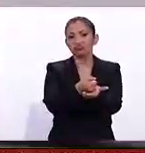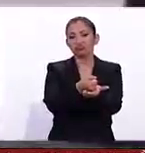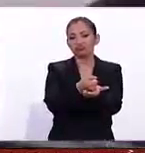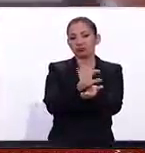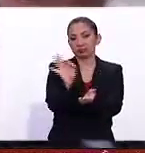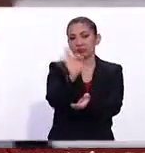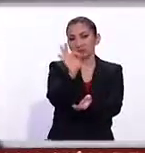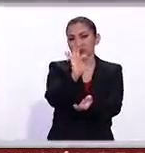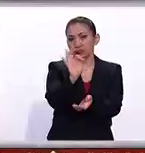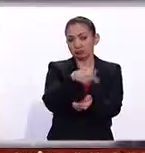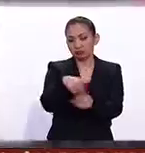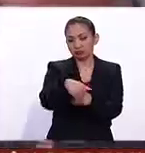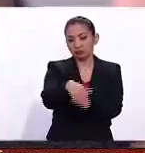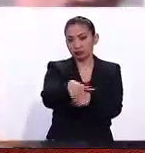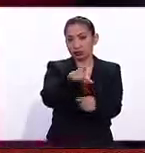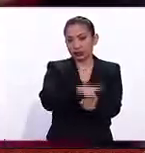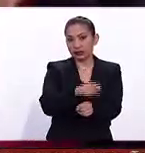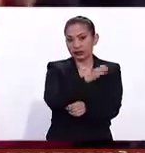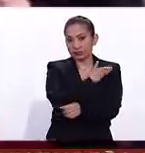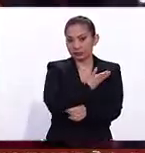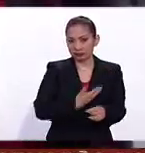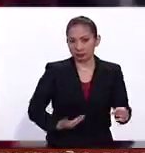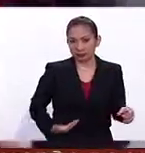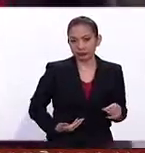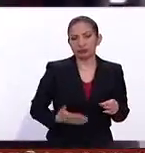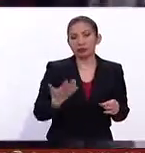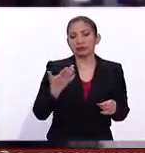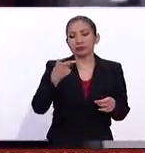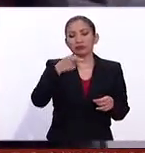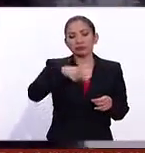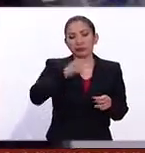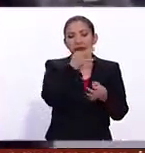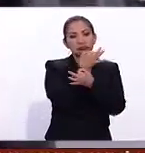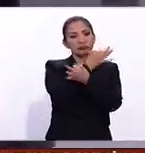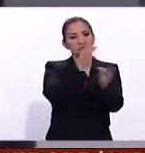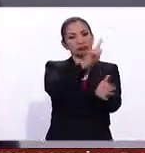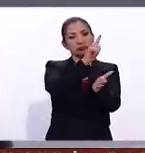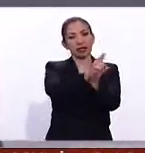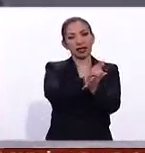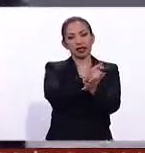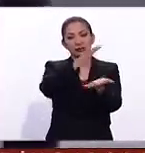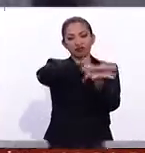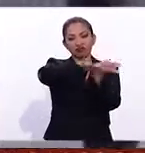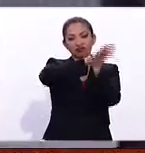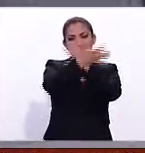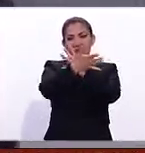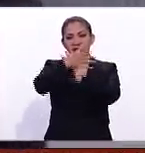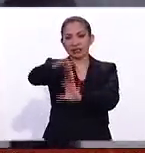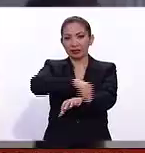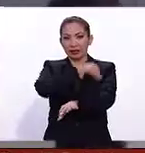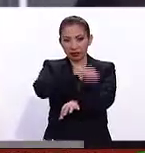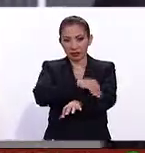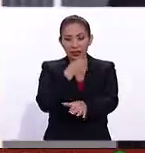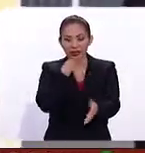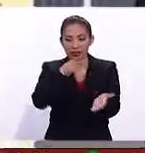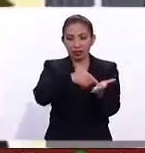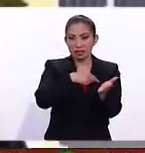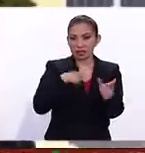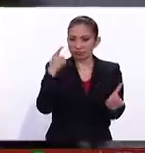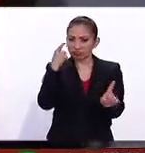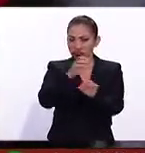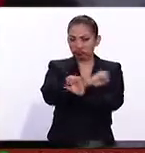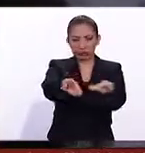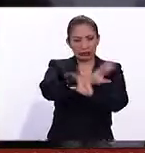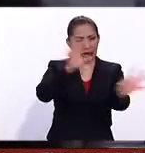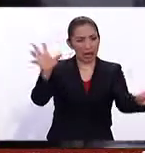muy posible que en los próximos días el Ejecutivo Federal publique la Ley de Transición Energética, que establece metas muy